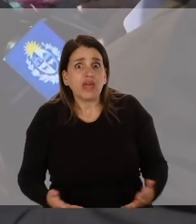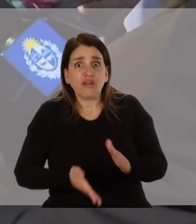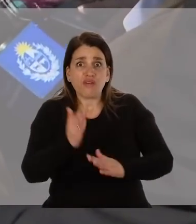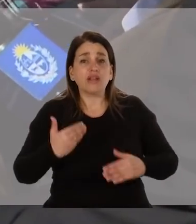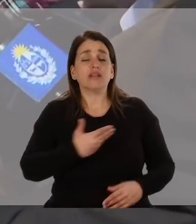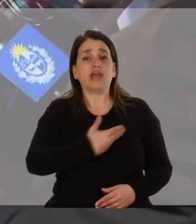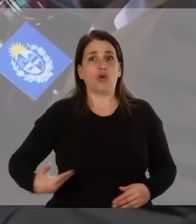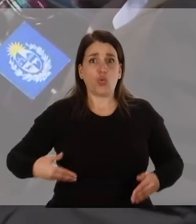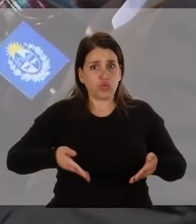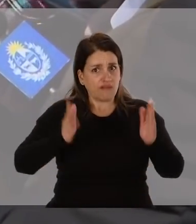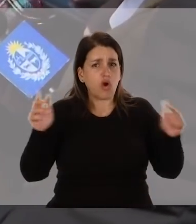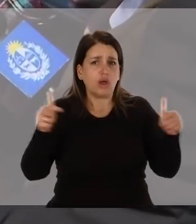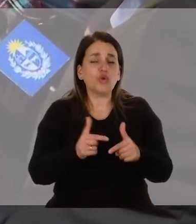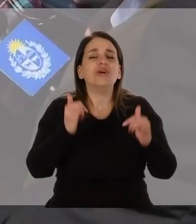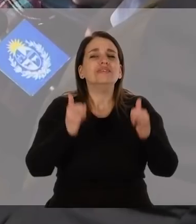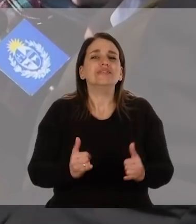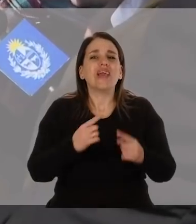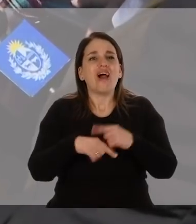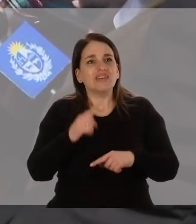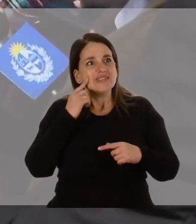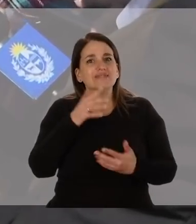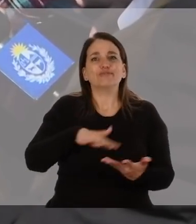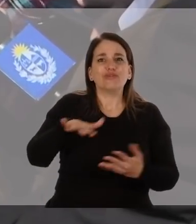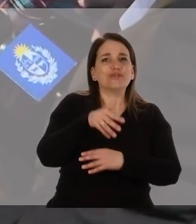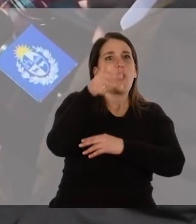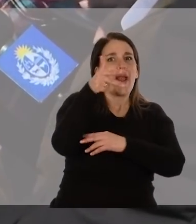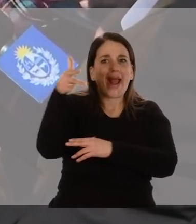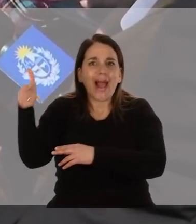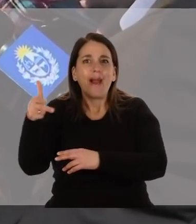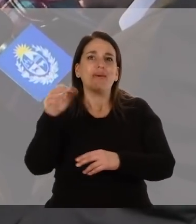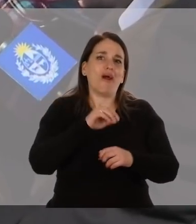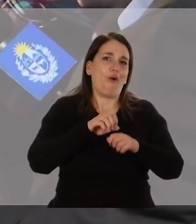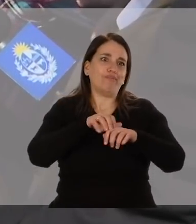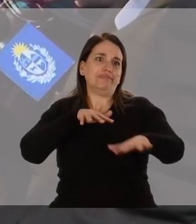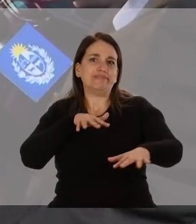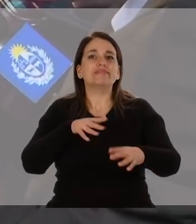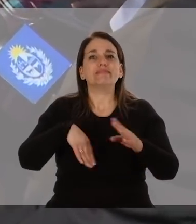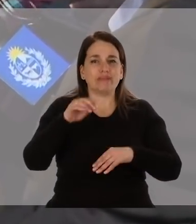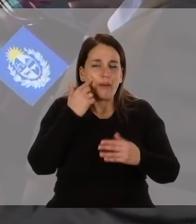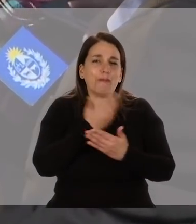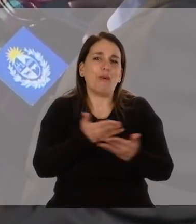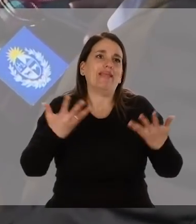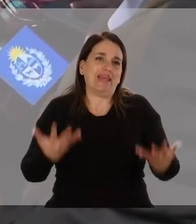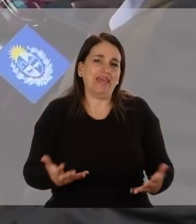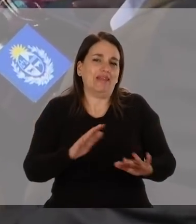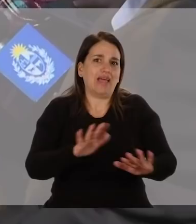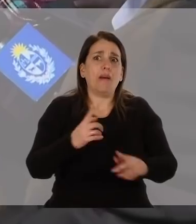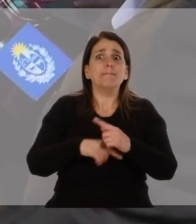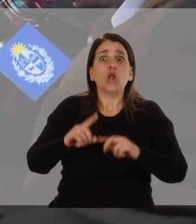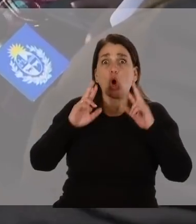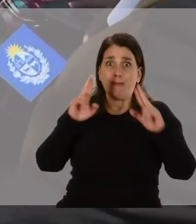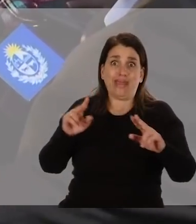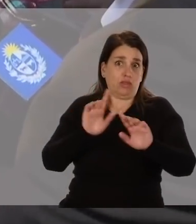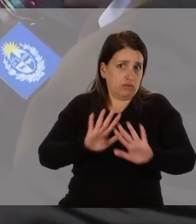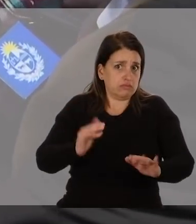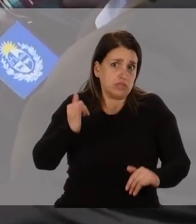reúne. Entiendo que la movilización, cuando hay un número de gente, a veces genera un poco más de visibilidad. Con respeto.